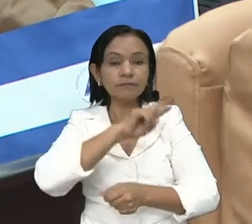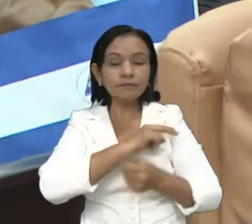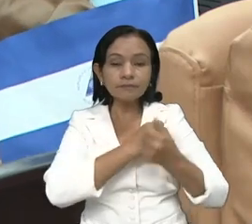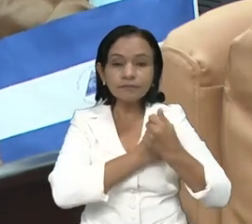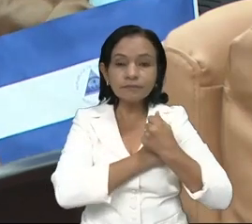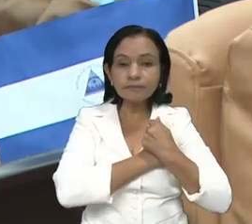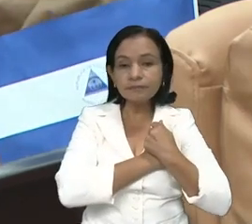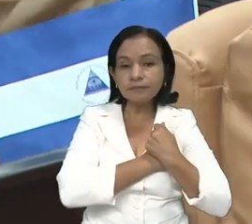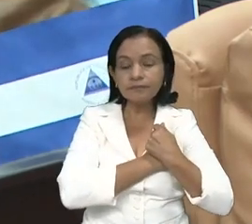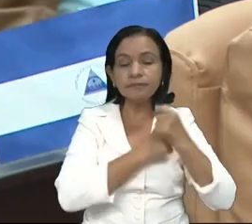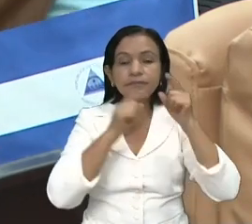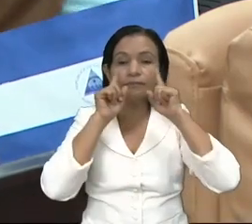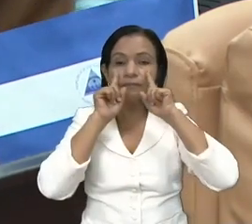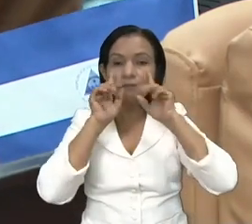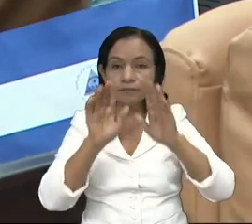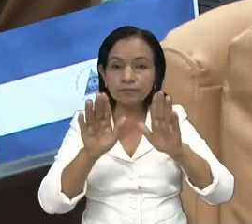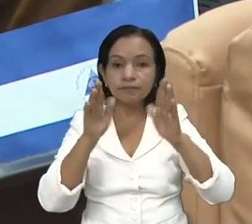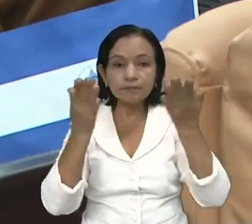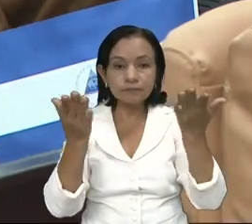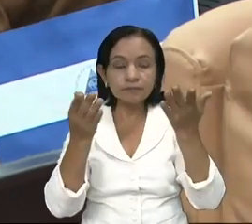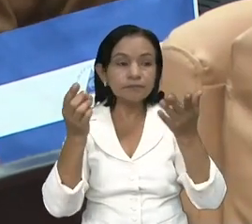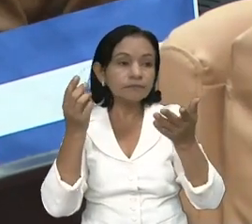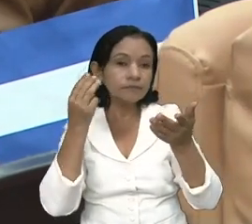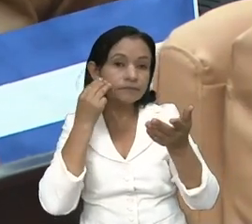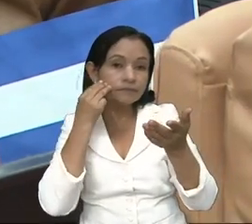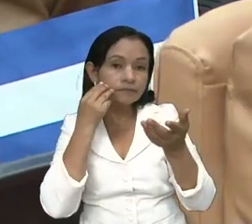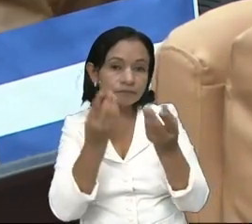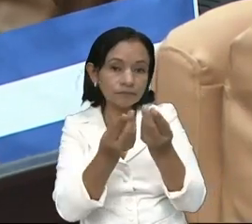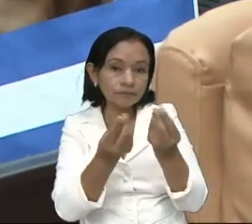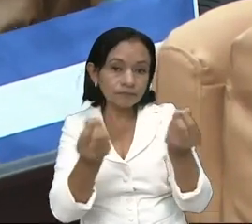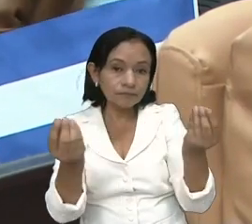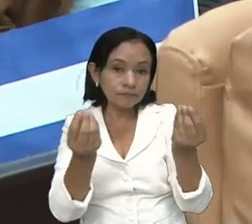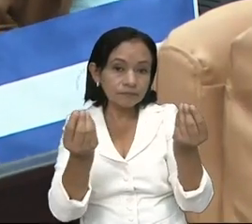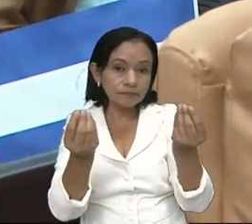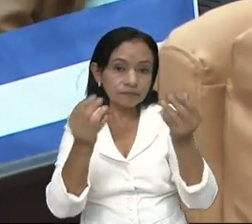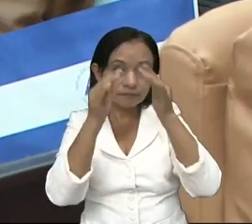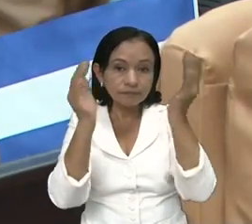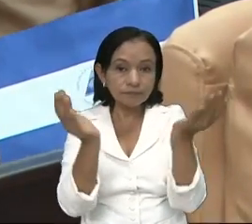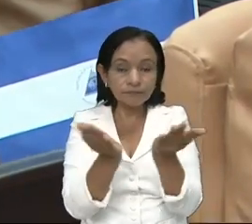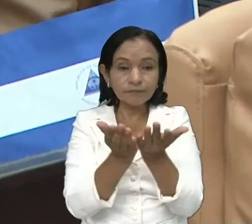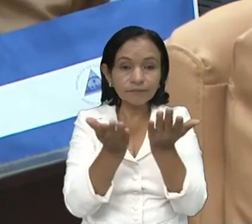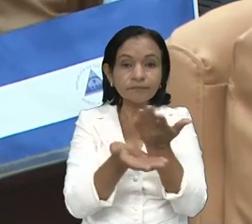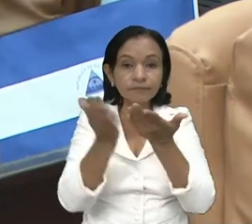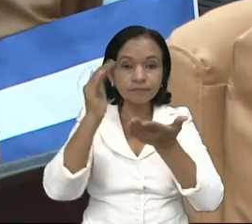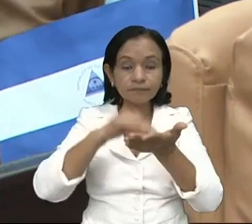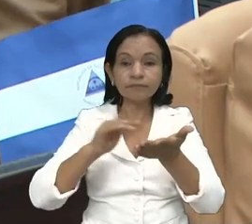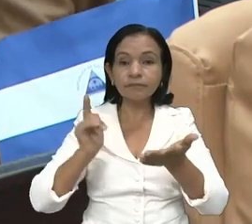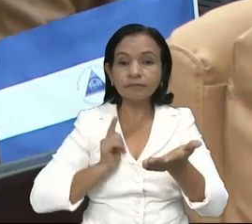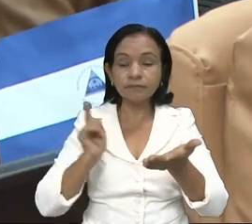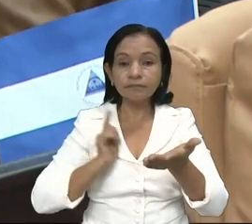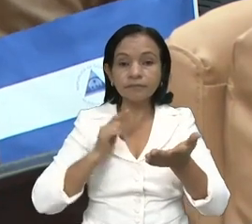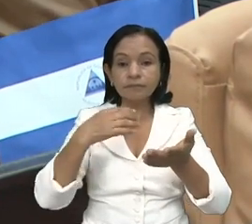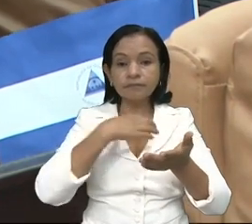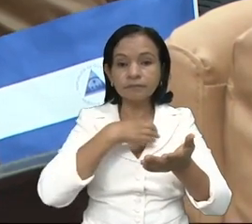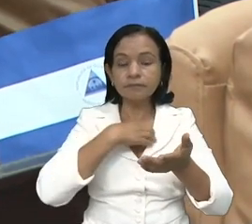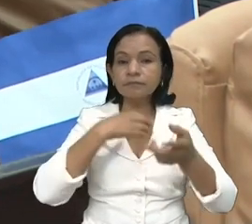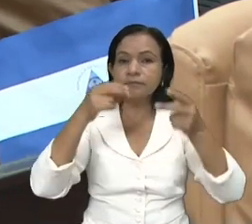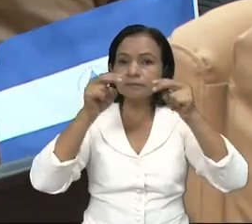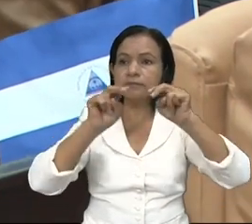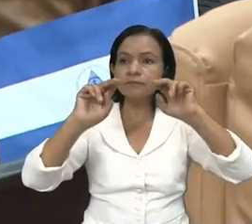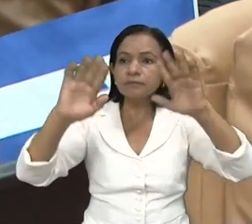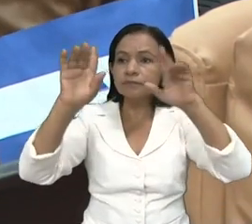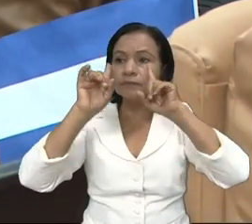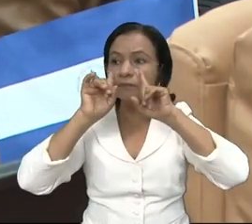amor, de cuidado y protección a la Madre Tierra, la restauración de los patrimonios naturales